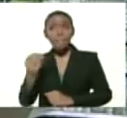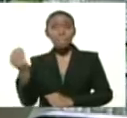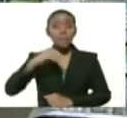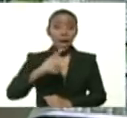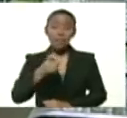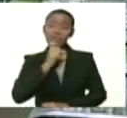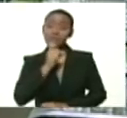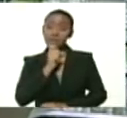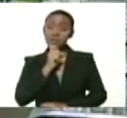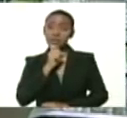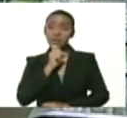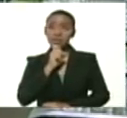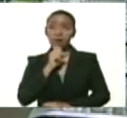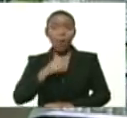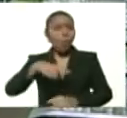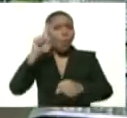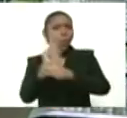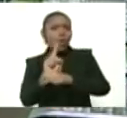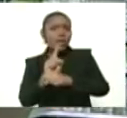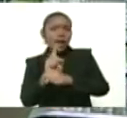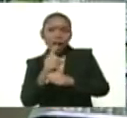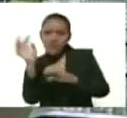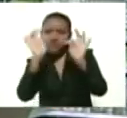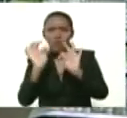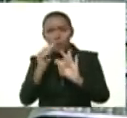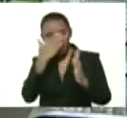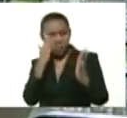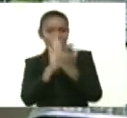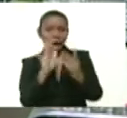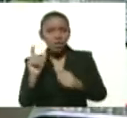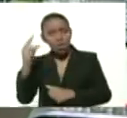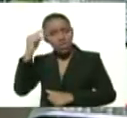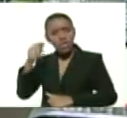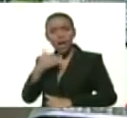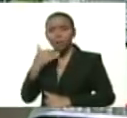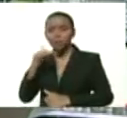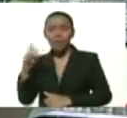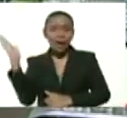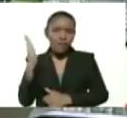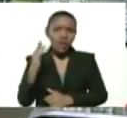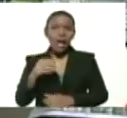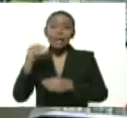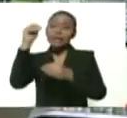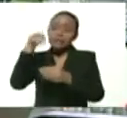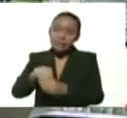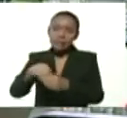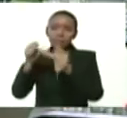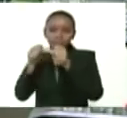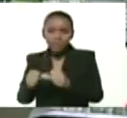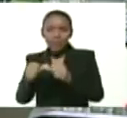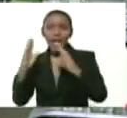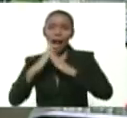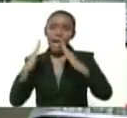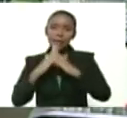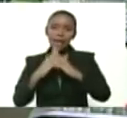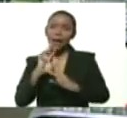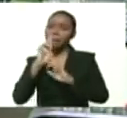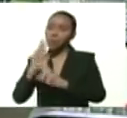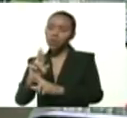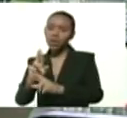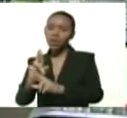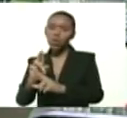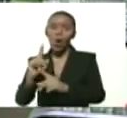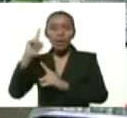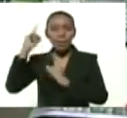complejos y la única forma de enfrentar estos días complejos que vienen es quedándose en su casa, respondiendo la encuesta de